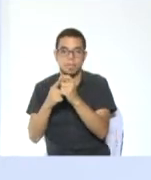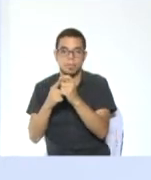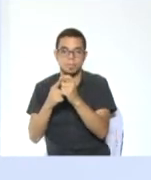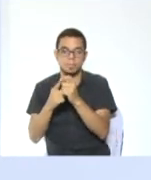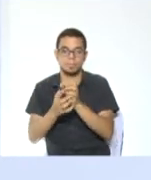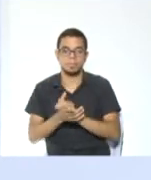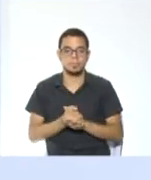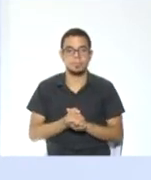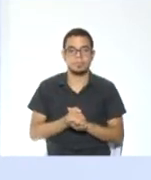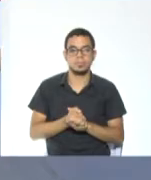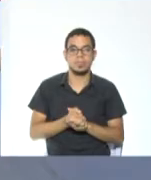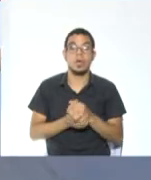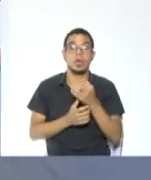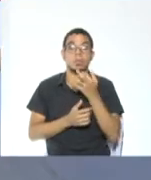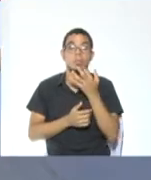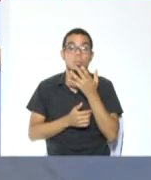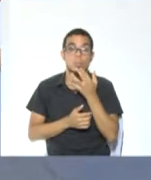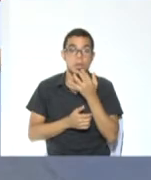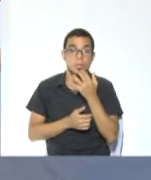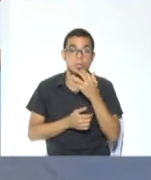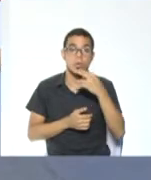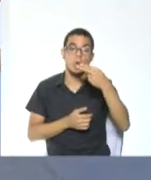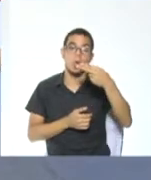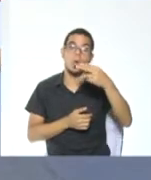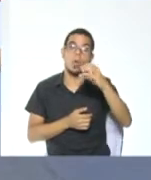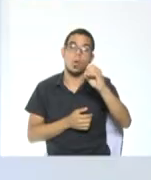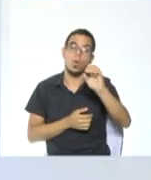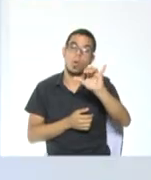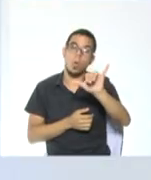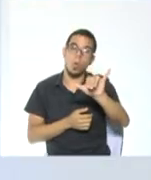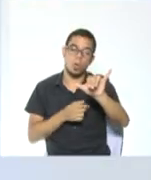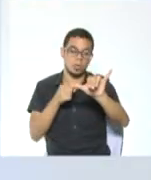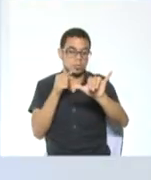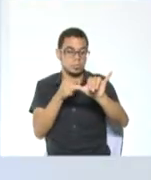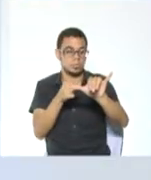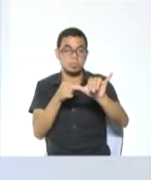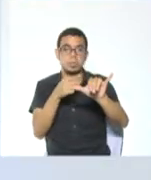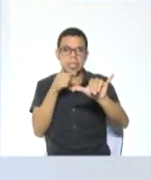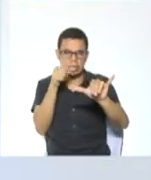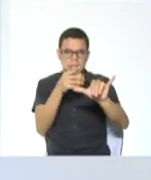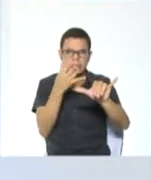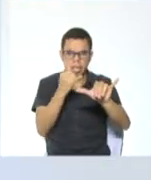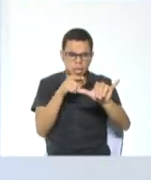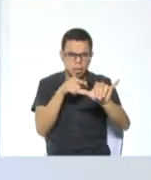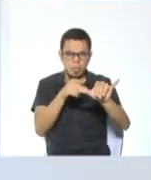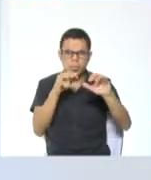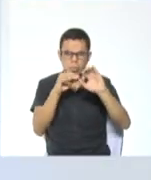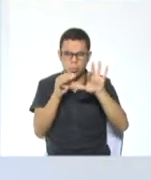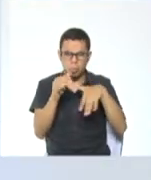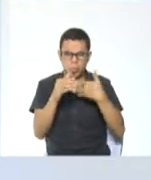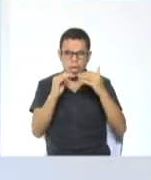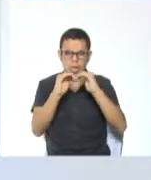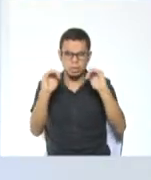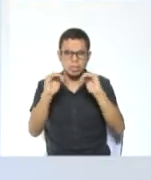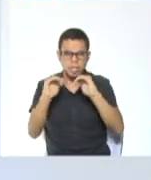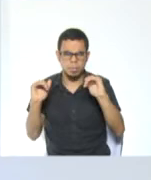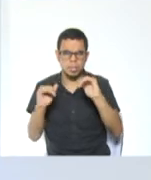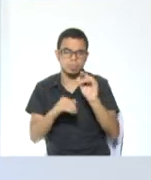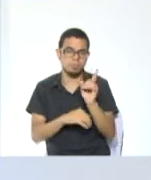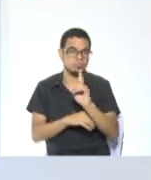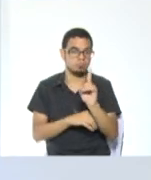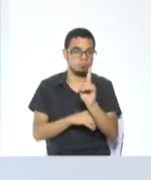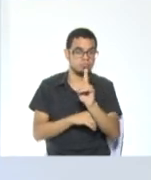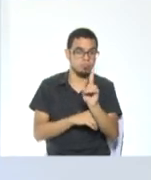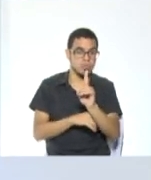Podemos observar que la palabra hoy es una palabra que no se separa, ya que es una